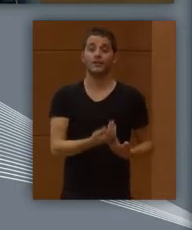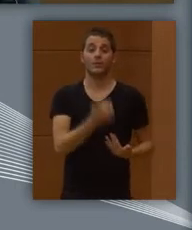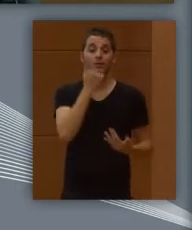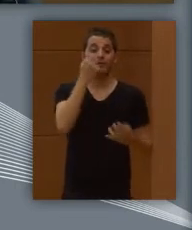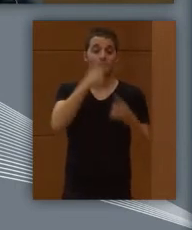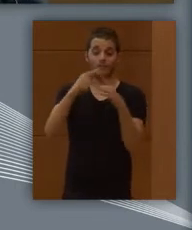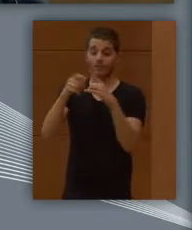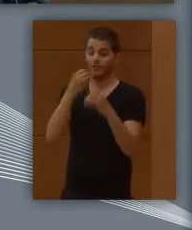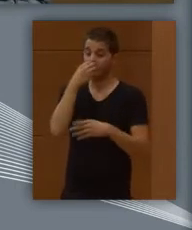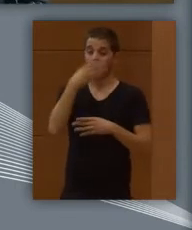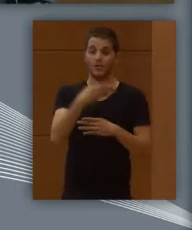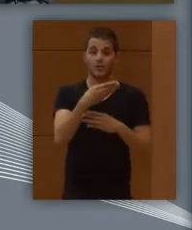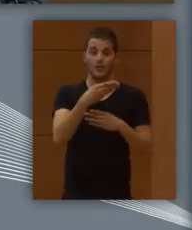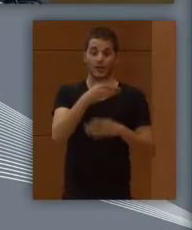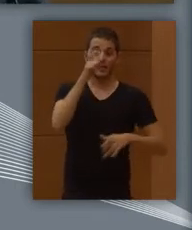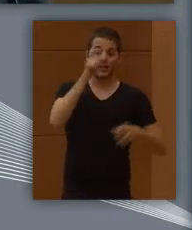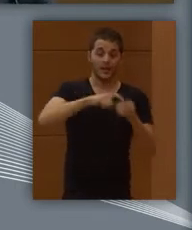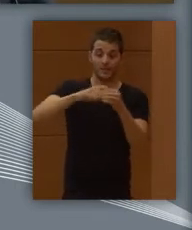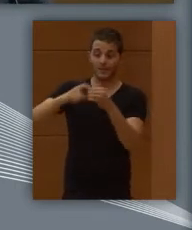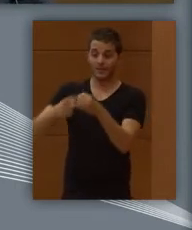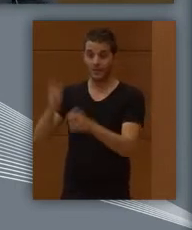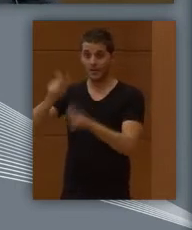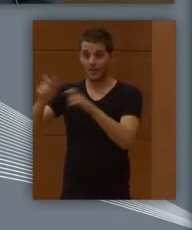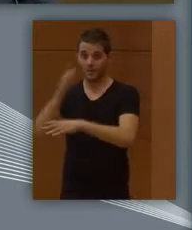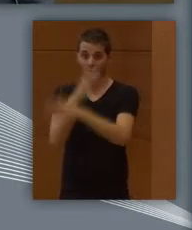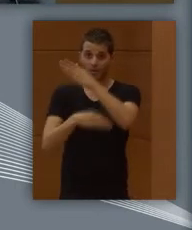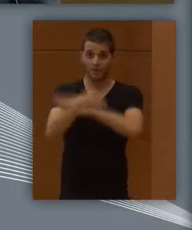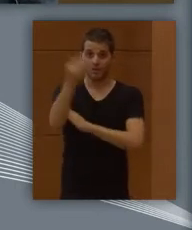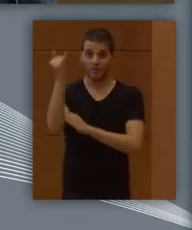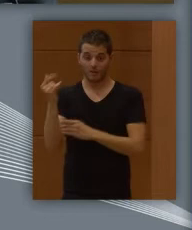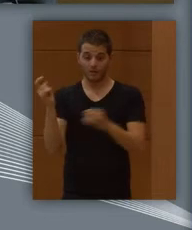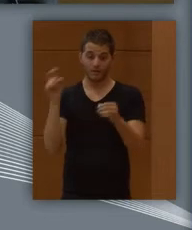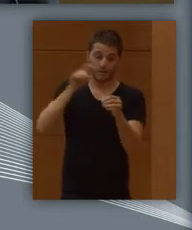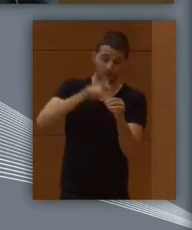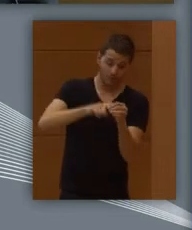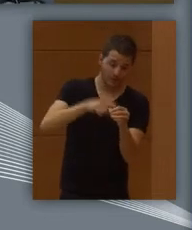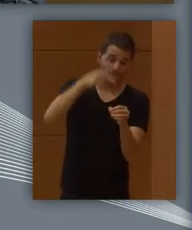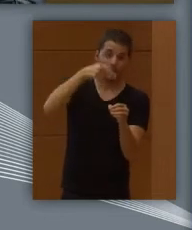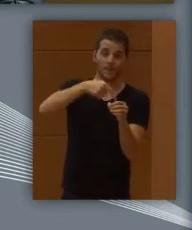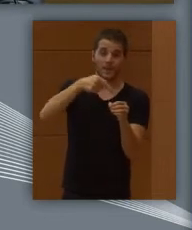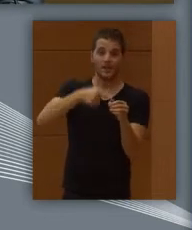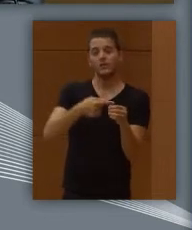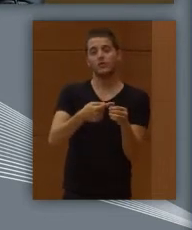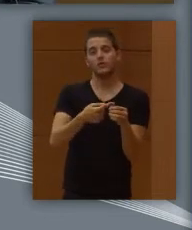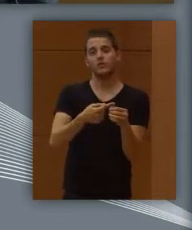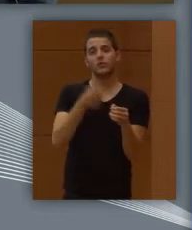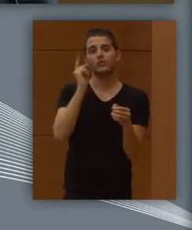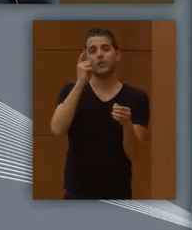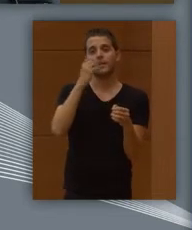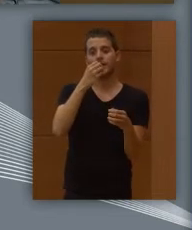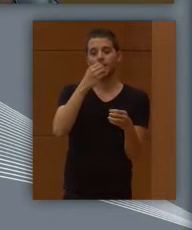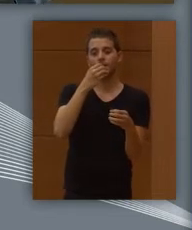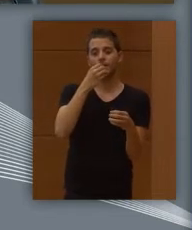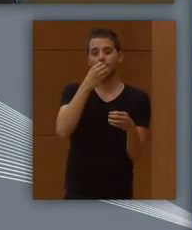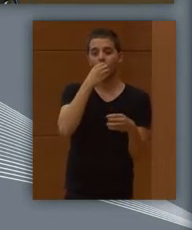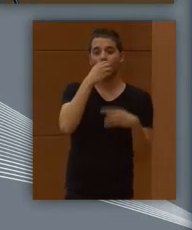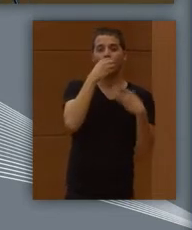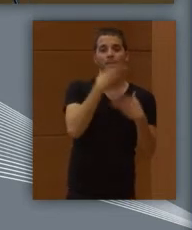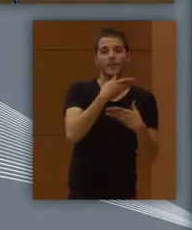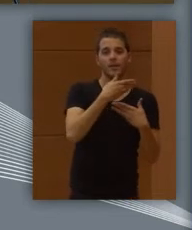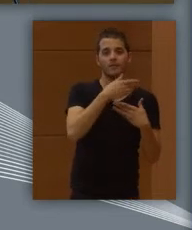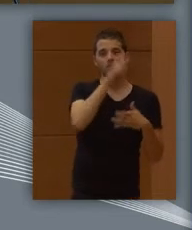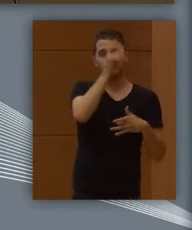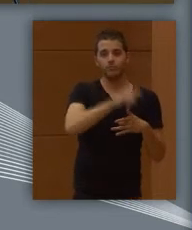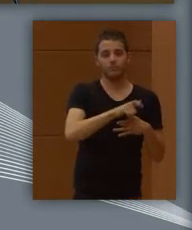que la participación de las personas con discapacidad en esos procesos nos va a dar, no solo como beneficiarios pasivos, sino como